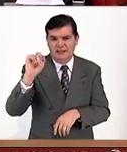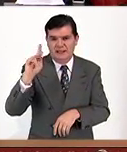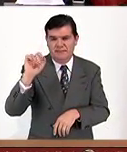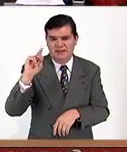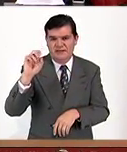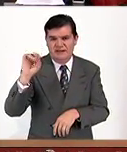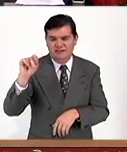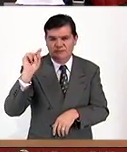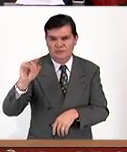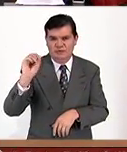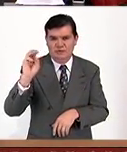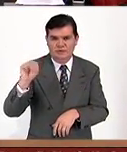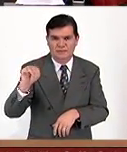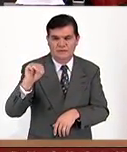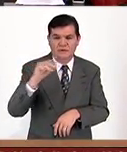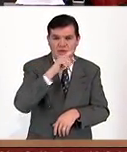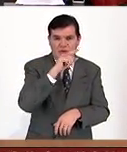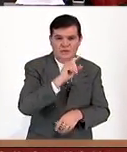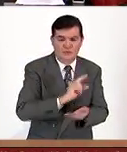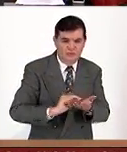www.escuelaparapadres.com. Ok. En Twitter es